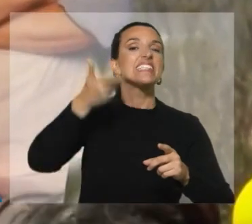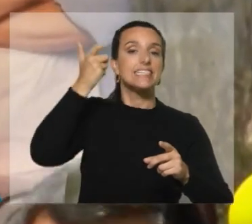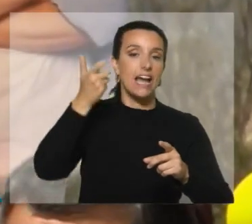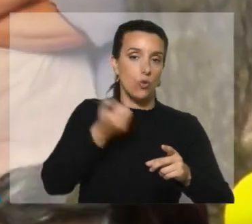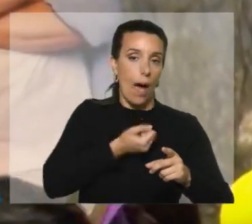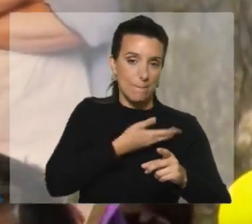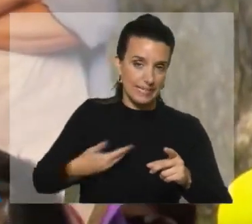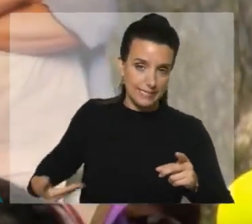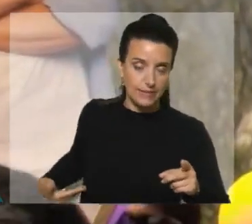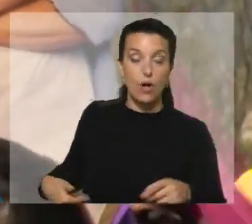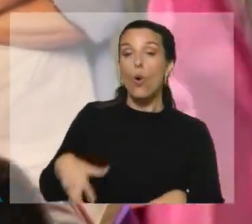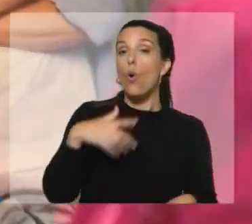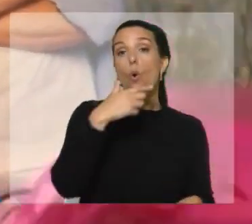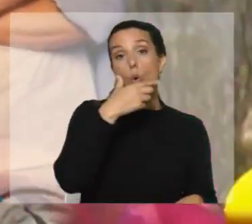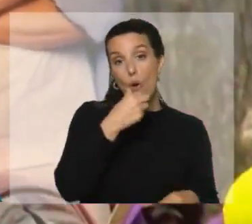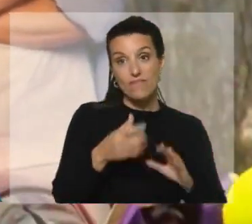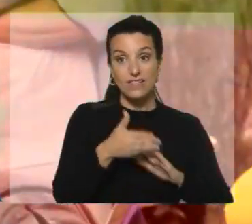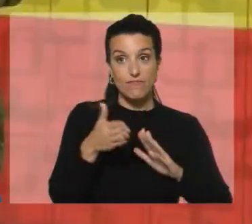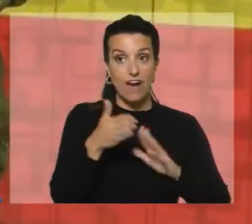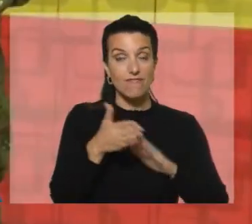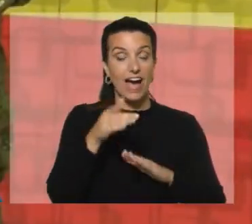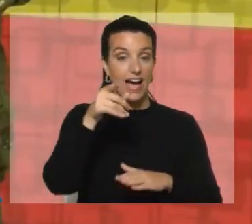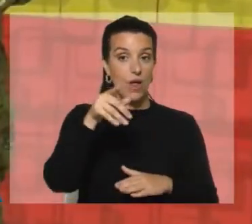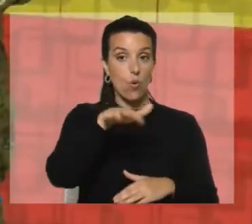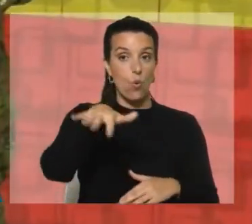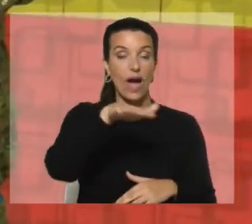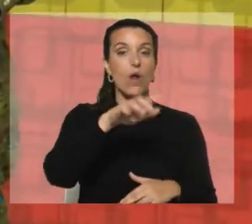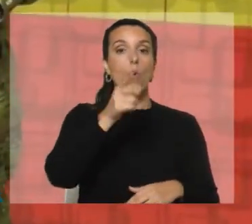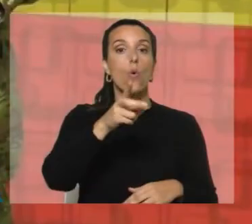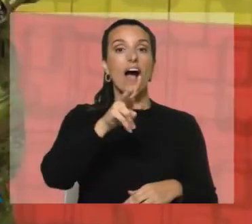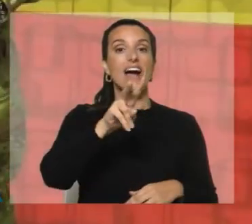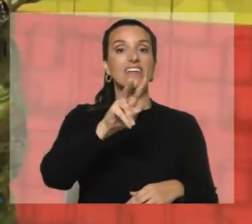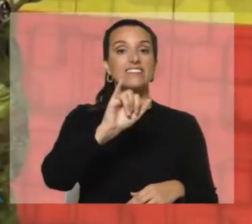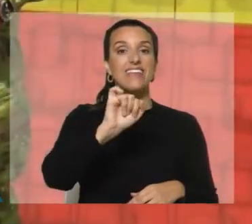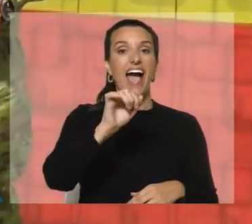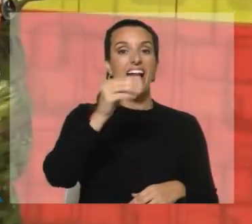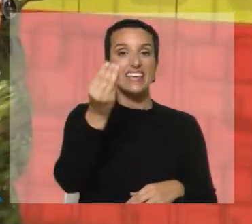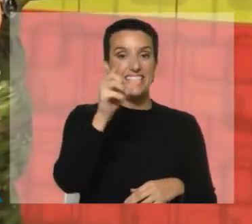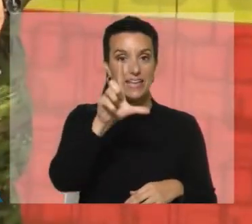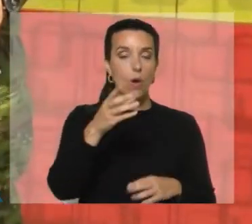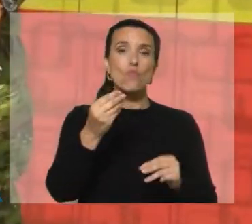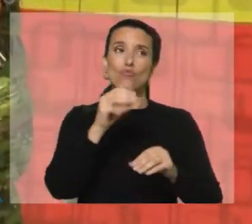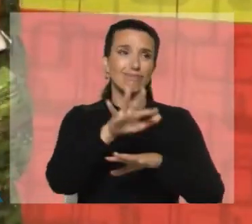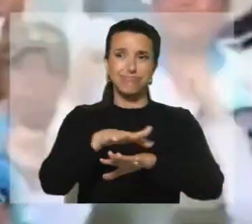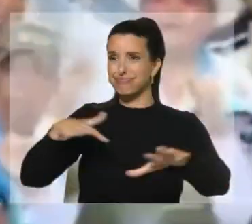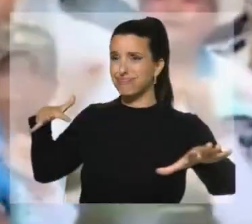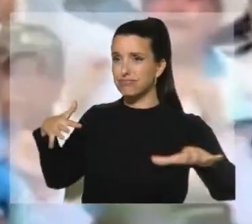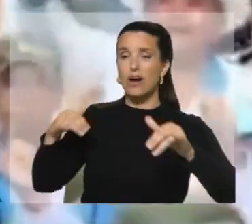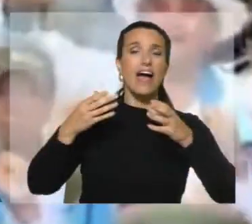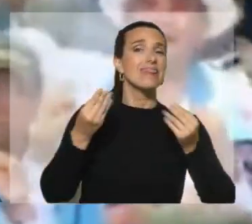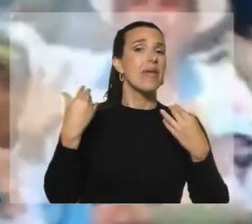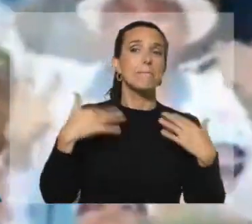los actos de cierre de este jueves realizados en Guayaquil y sus alrededores fueron de los pocos multitudinarios en esta campaña